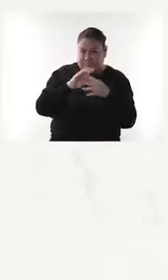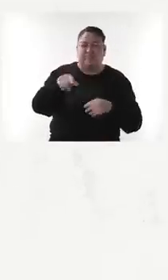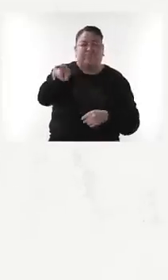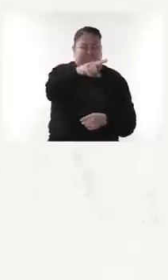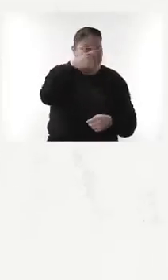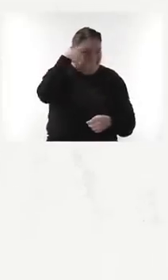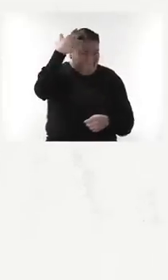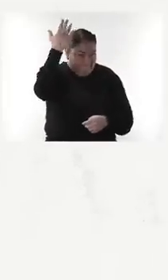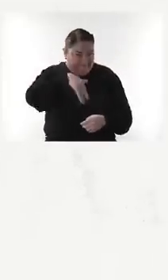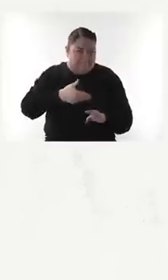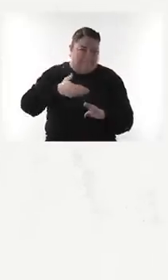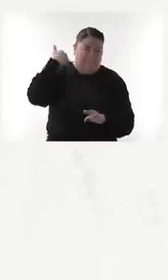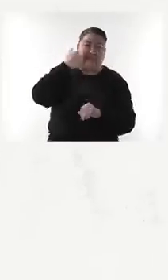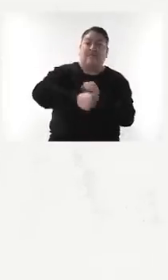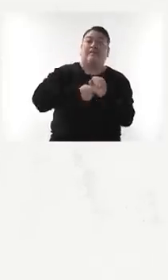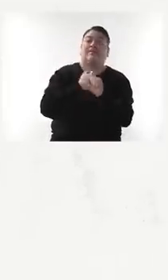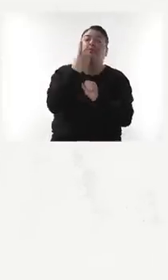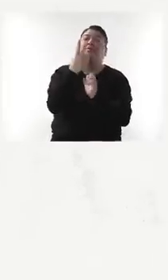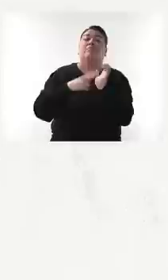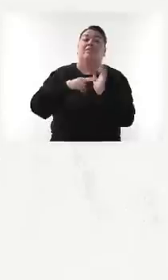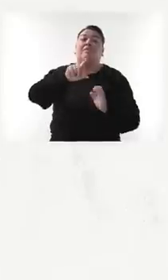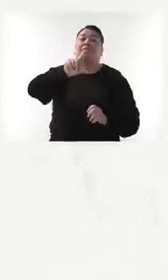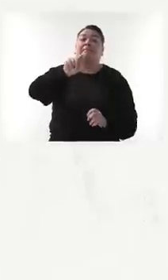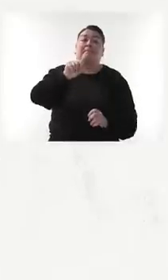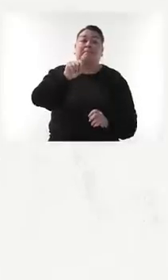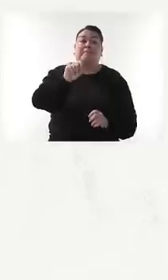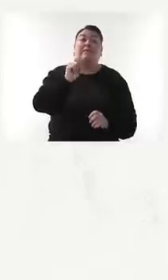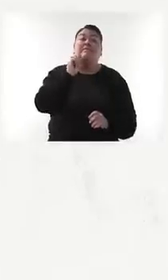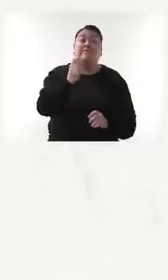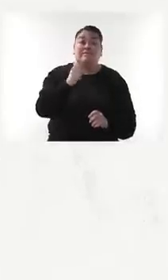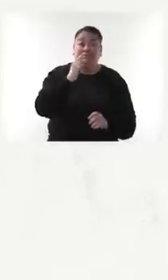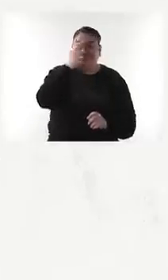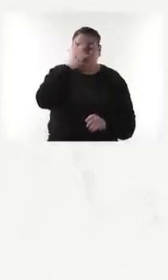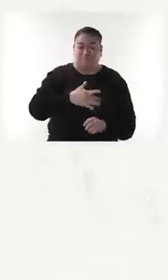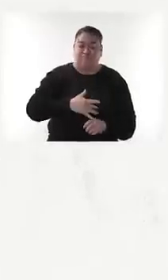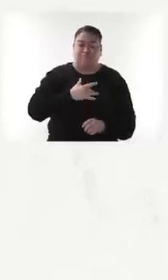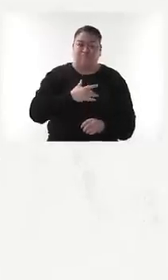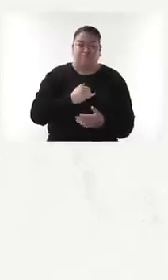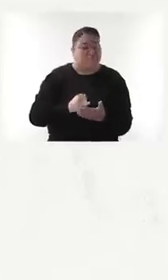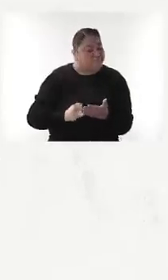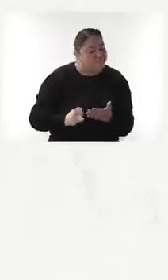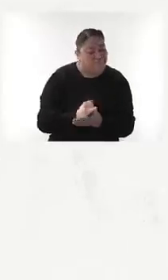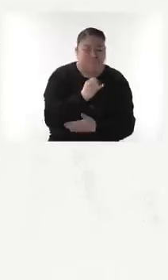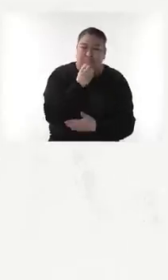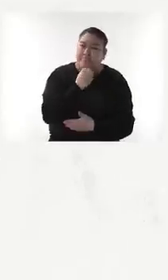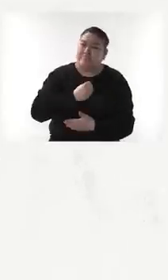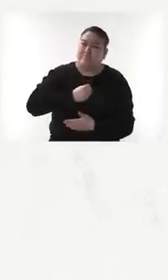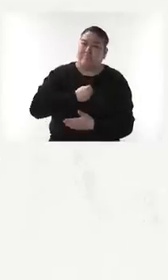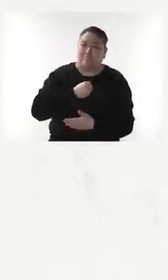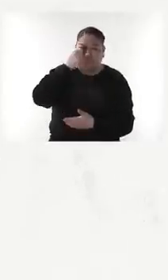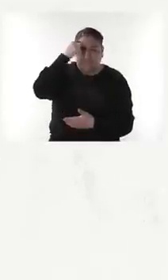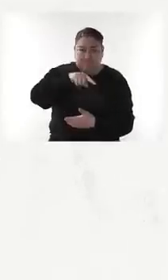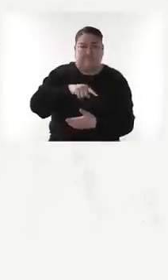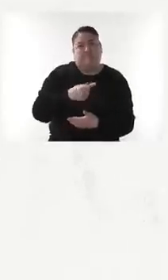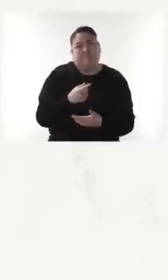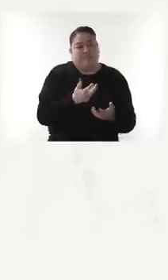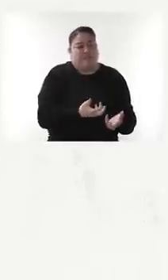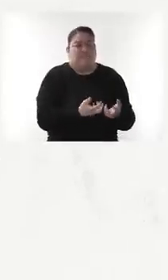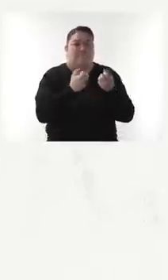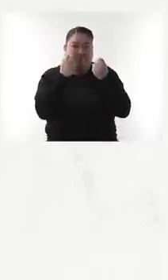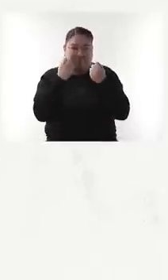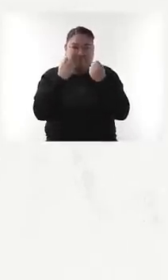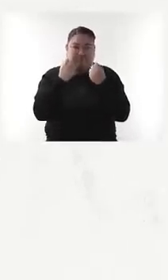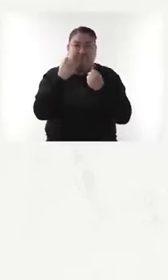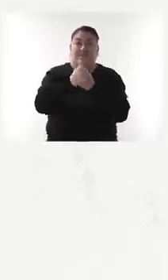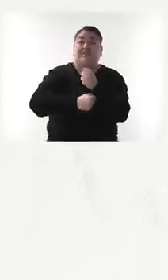saben, en el 2020 se tuvieron que tomar decisiones difíciles para el rescate de la división.